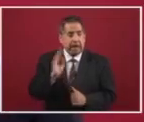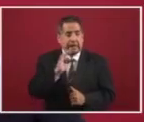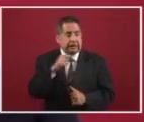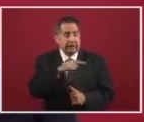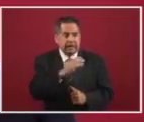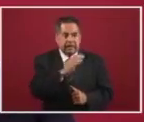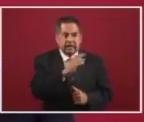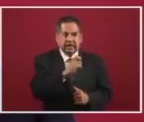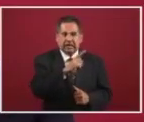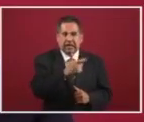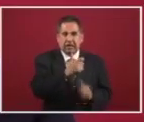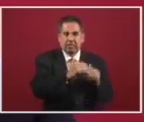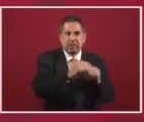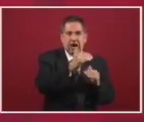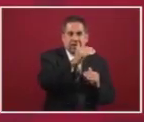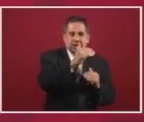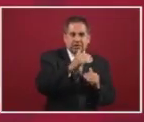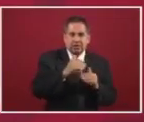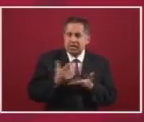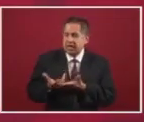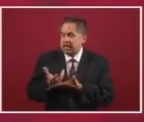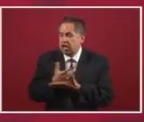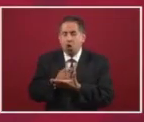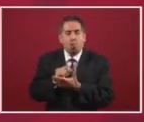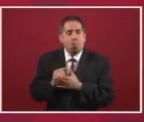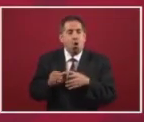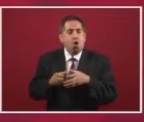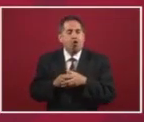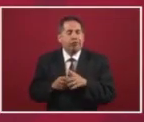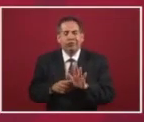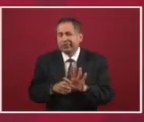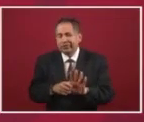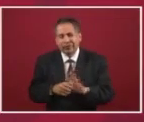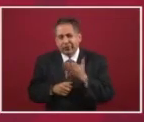arriba, y no es cierto,